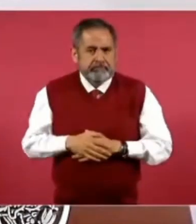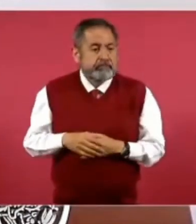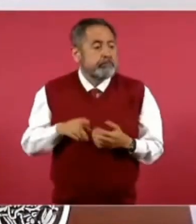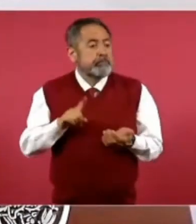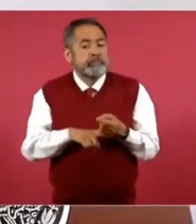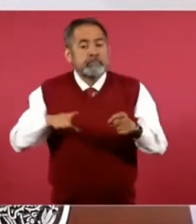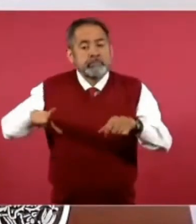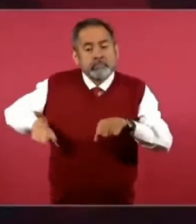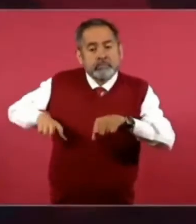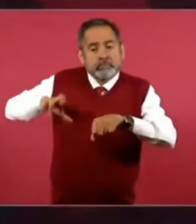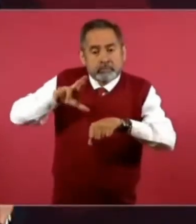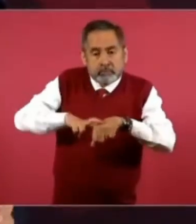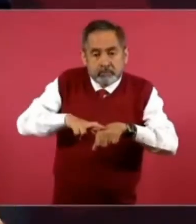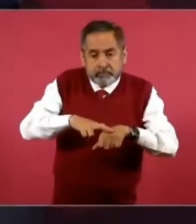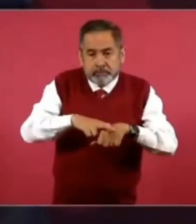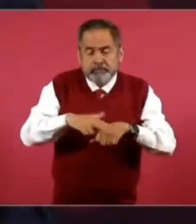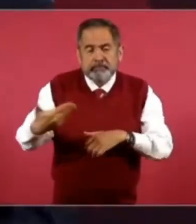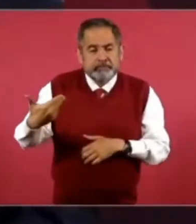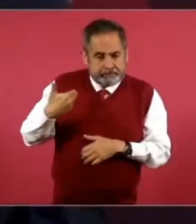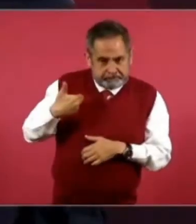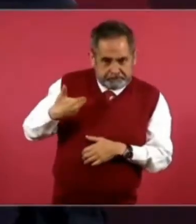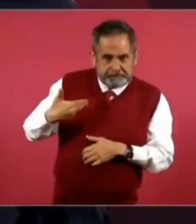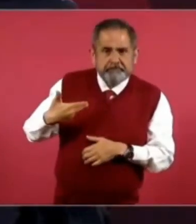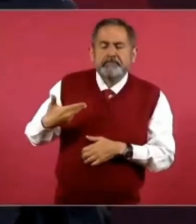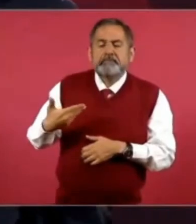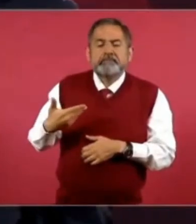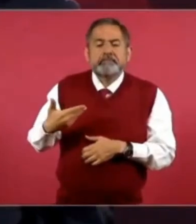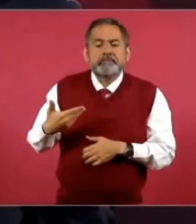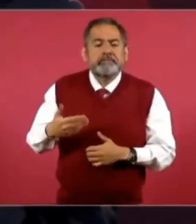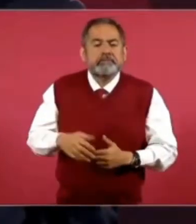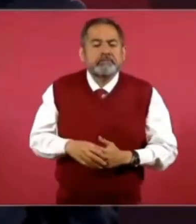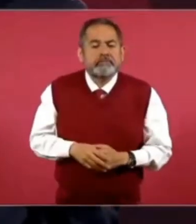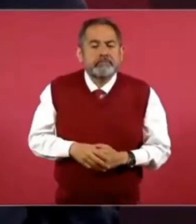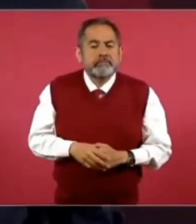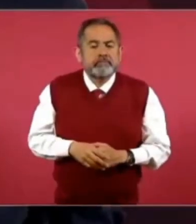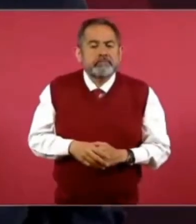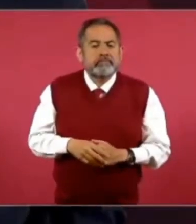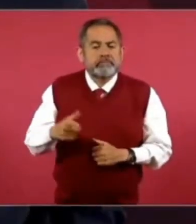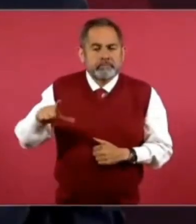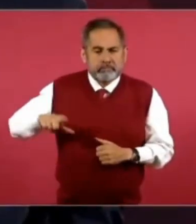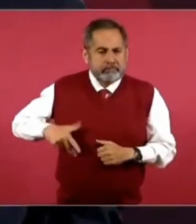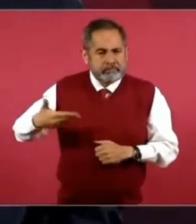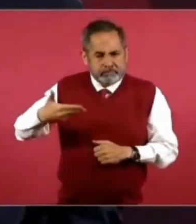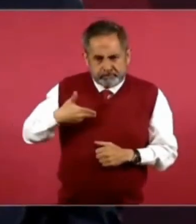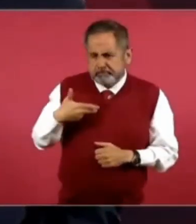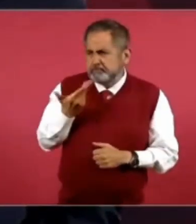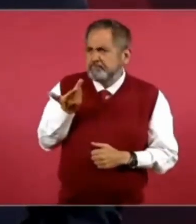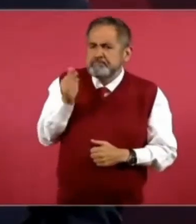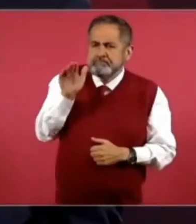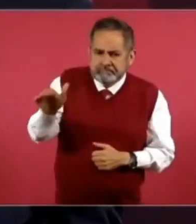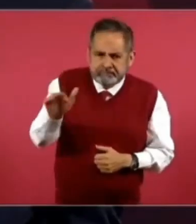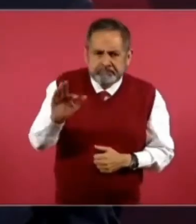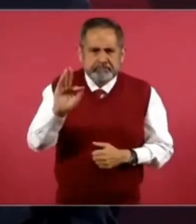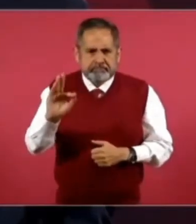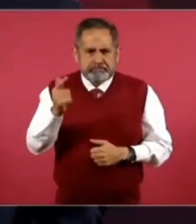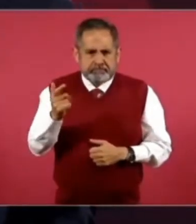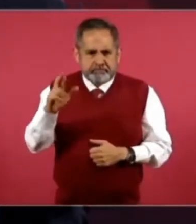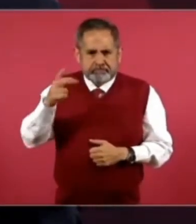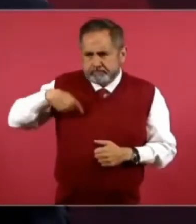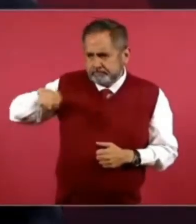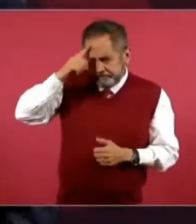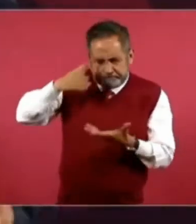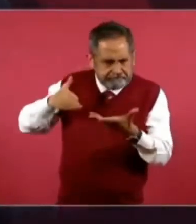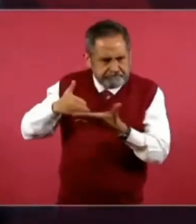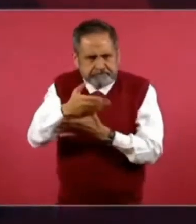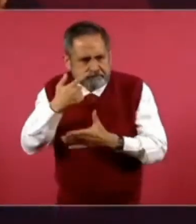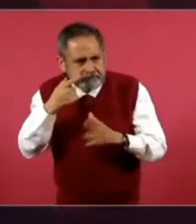pidió que se solicitara a la Fiscalía que interviniéramos para que